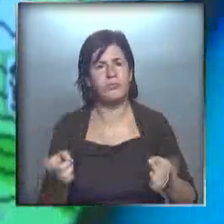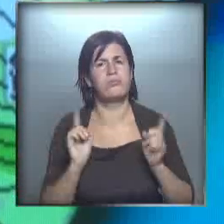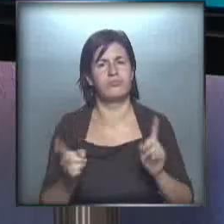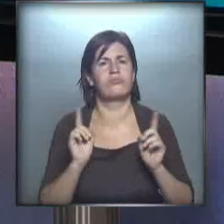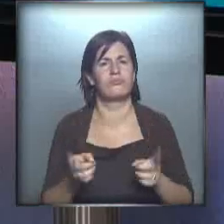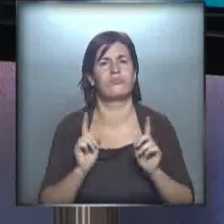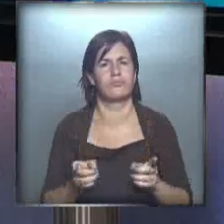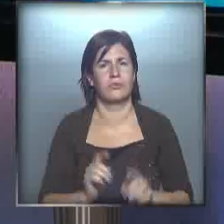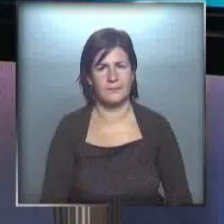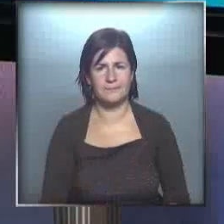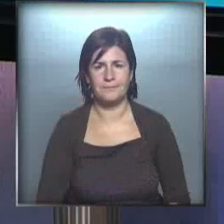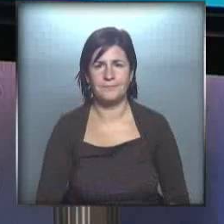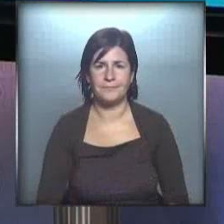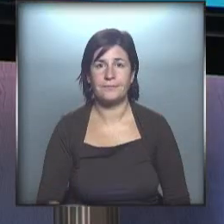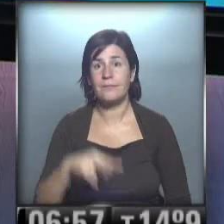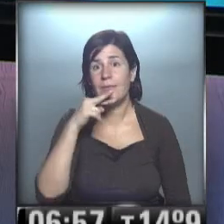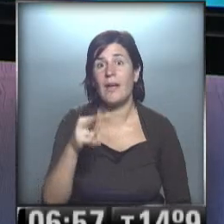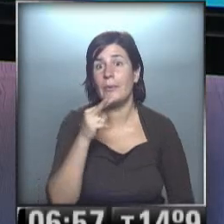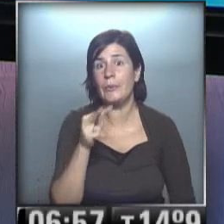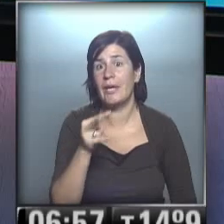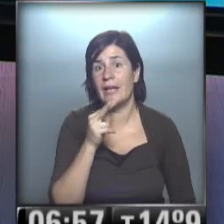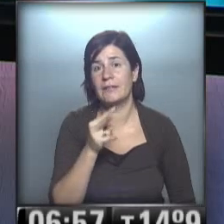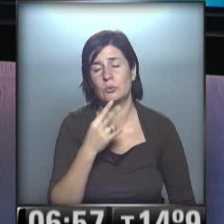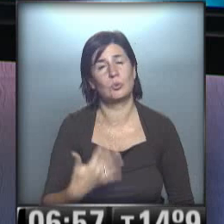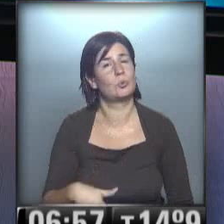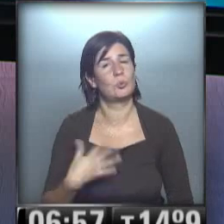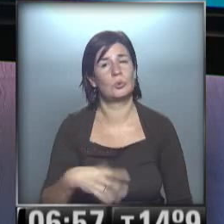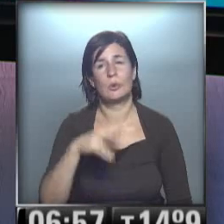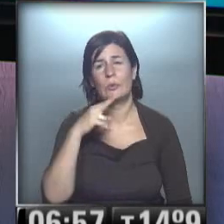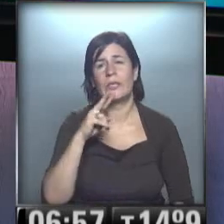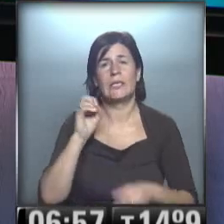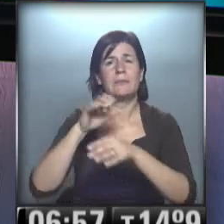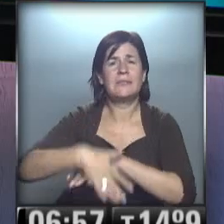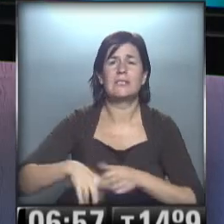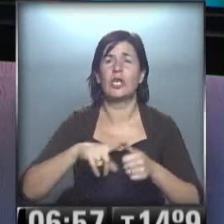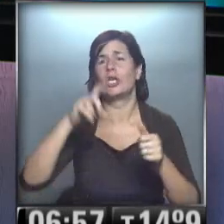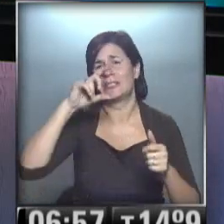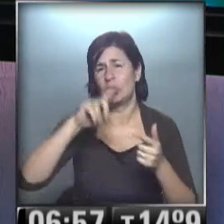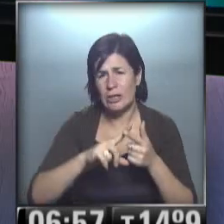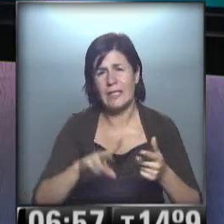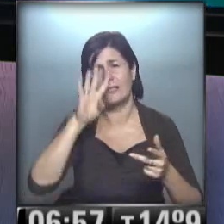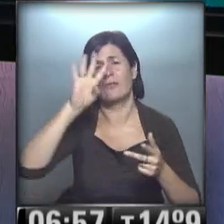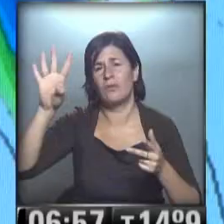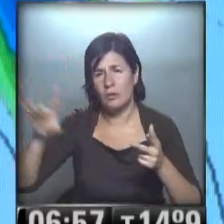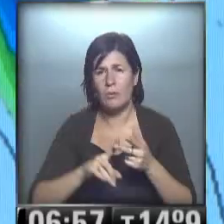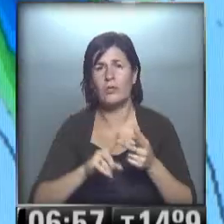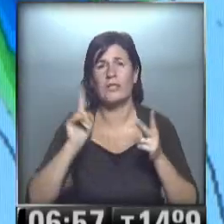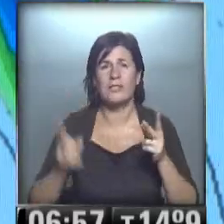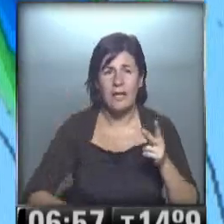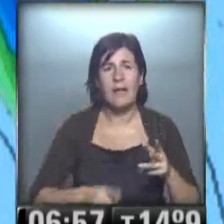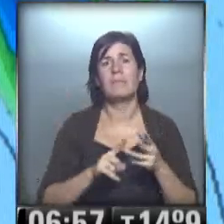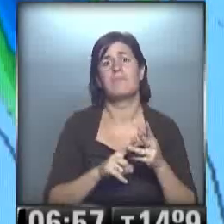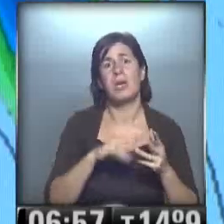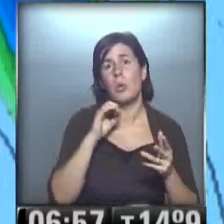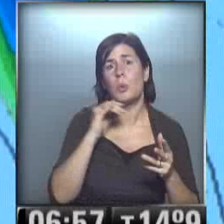también, zona cordillerana, viernes. Uy, uy, uy, misioneros, correntinos en el norte, Formosa. También en el noroeste,